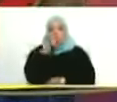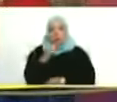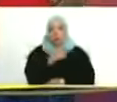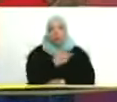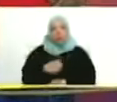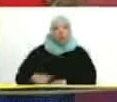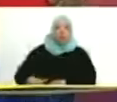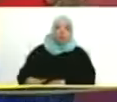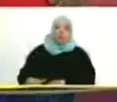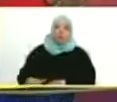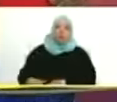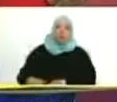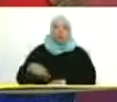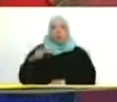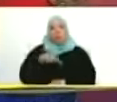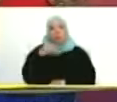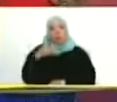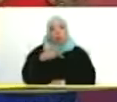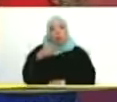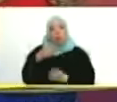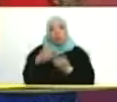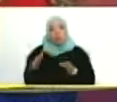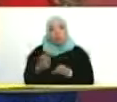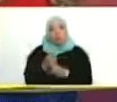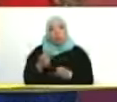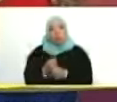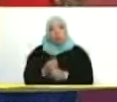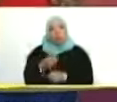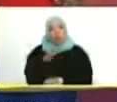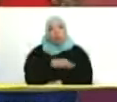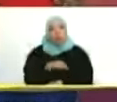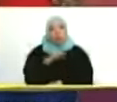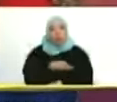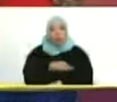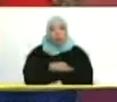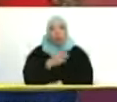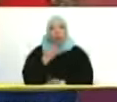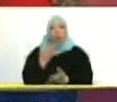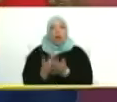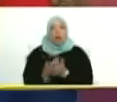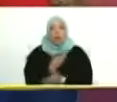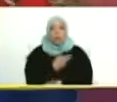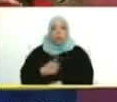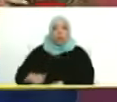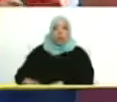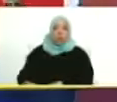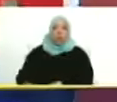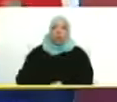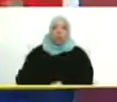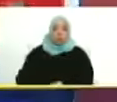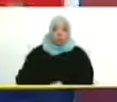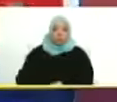presidente, a sus políticas públicas, sus políticas sociales. ¡Gracias, presidente!